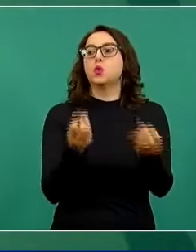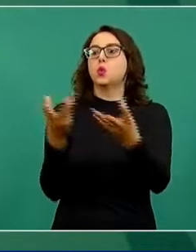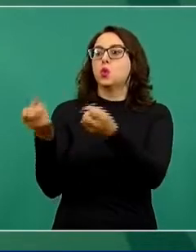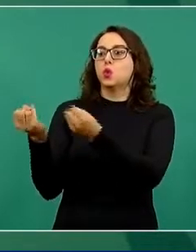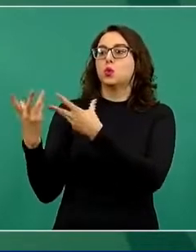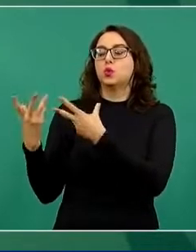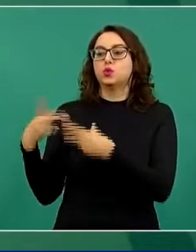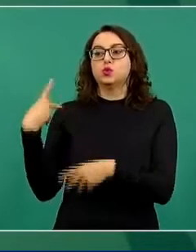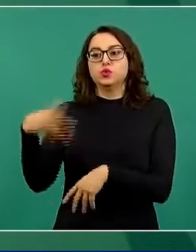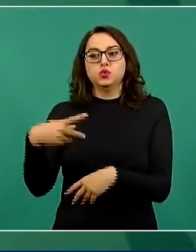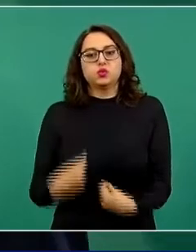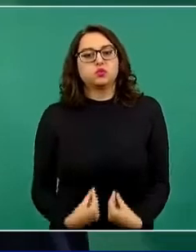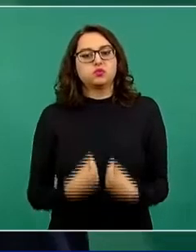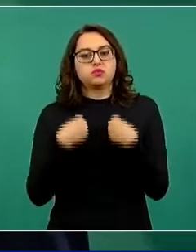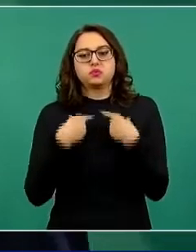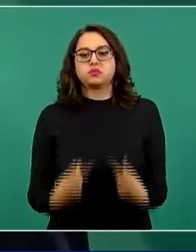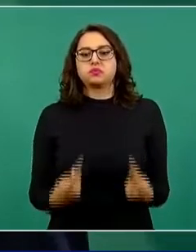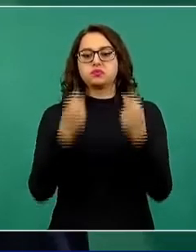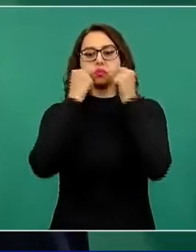dieron su vida